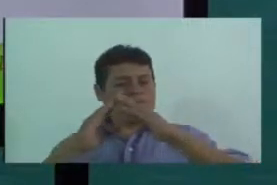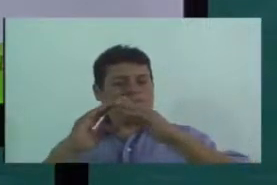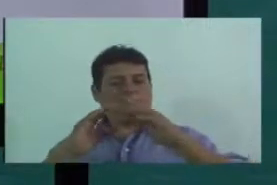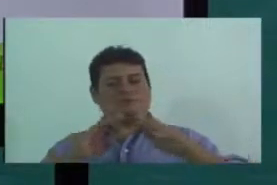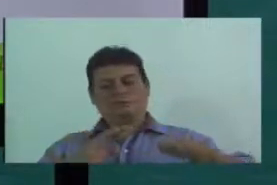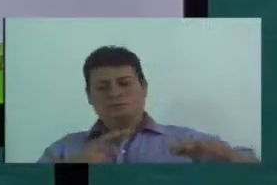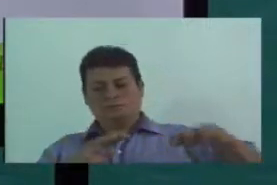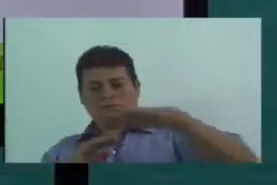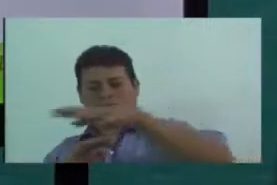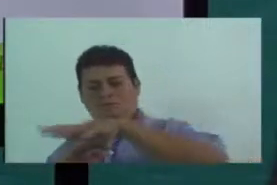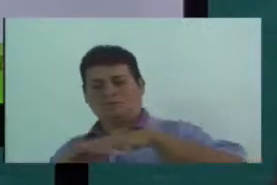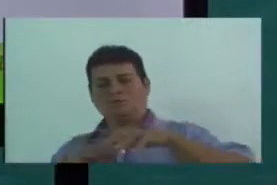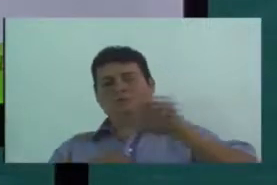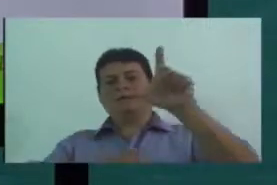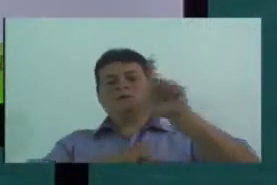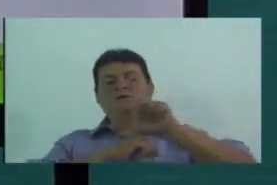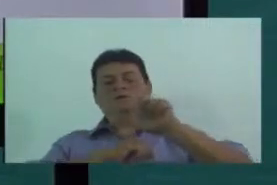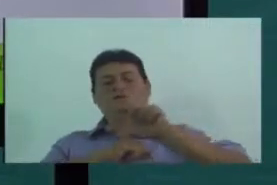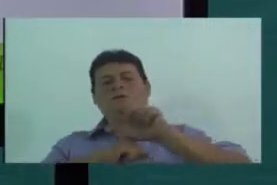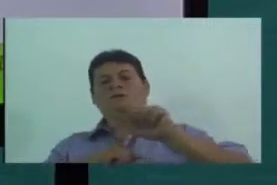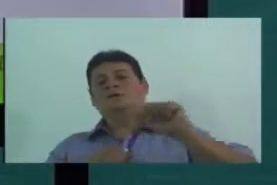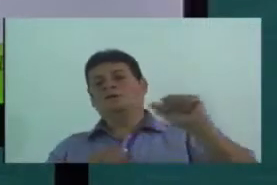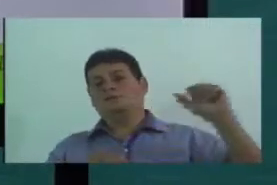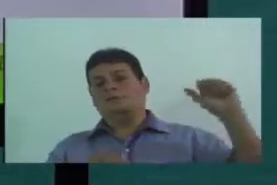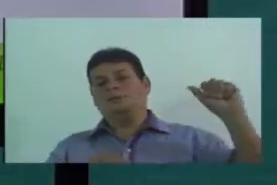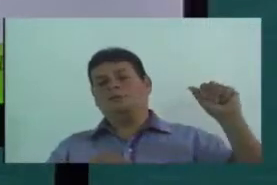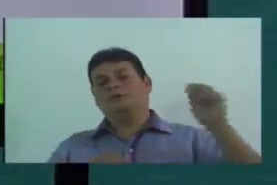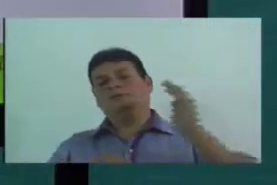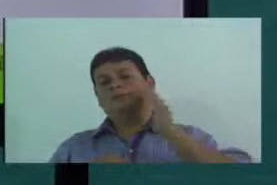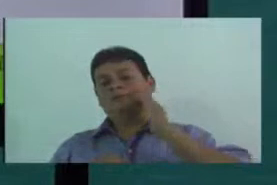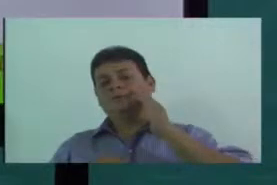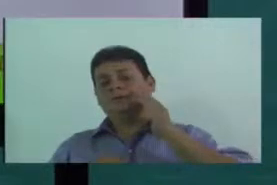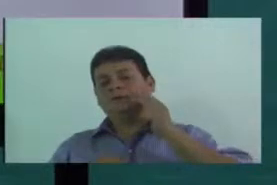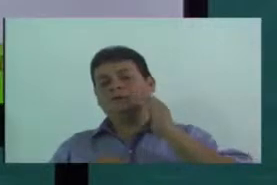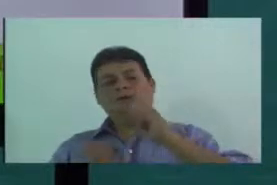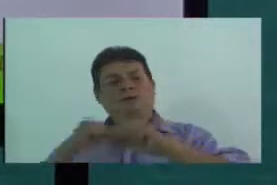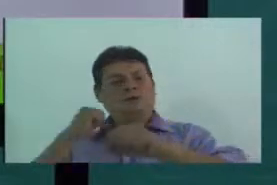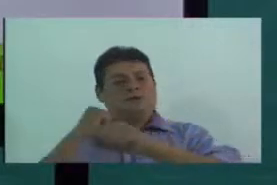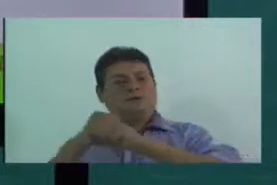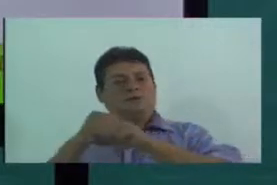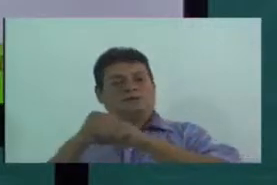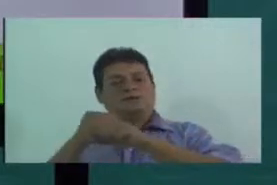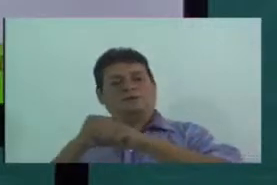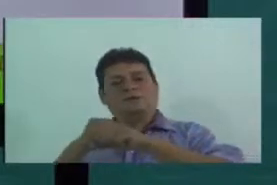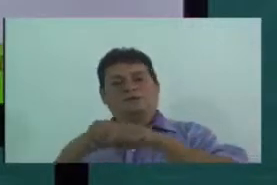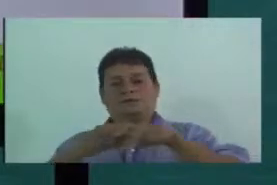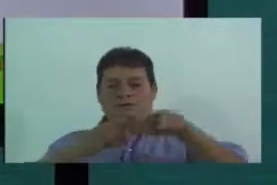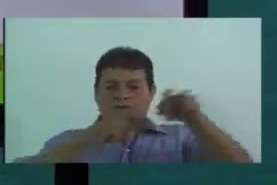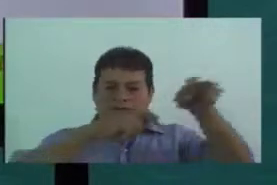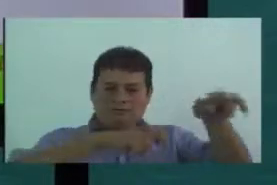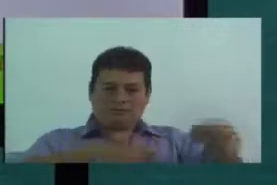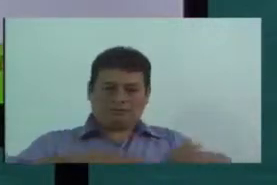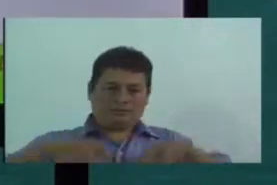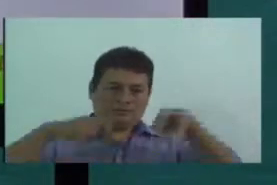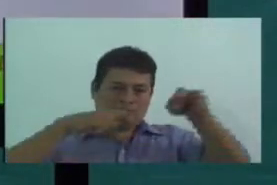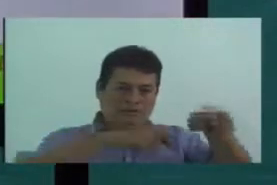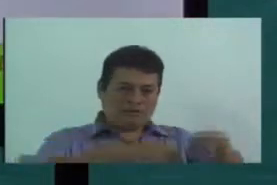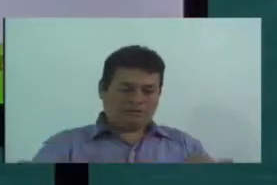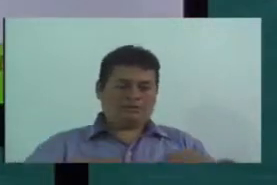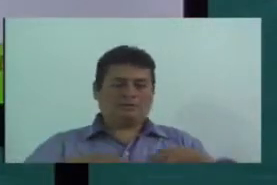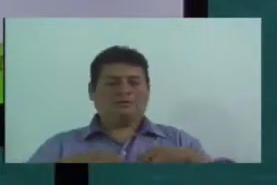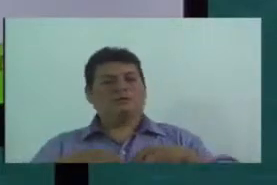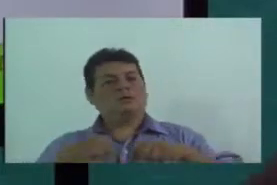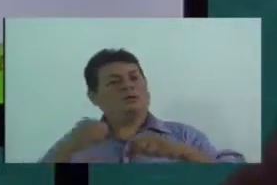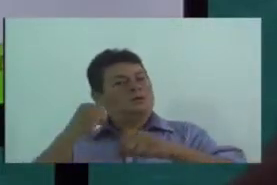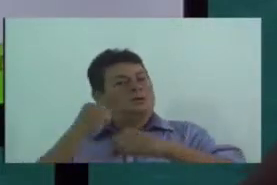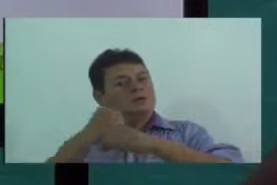shibebane. Lolita su ja y tuba oñemitu, copue ipe o paishawa, cabocuera,